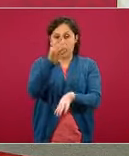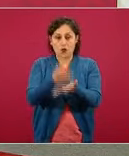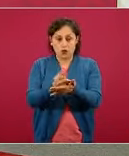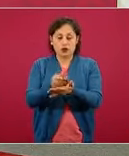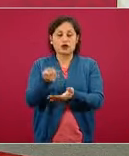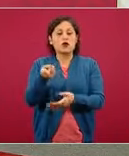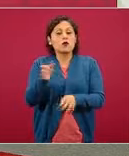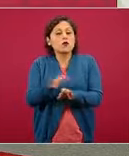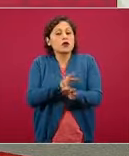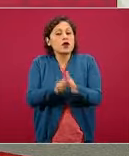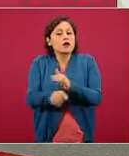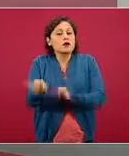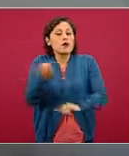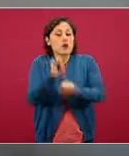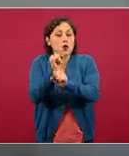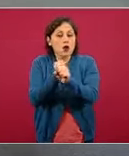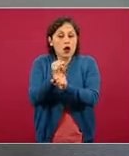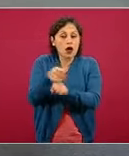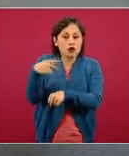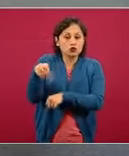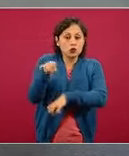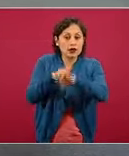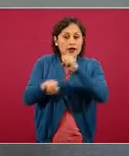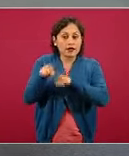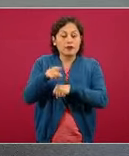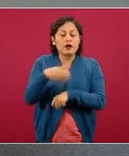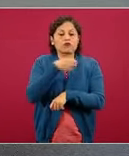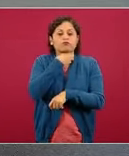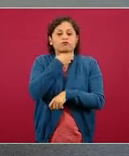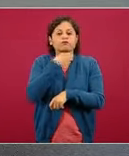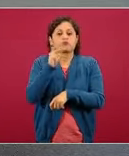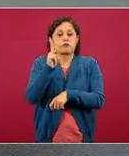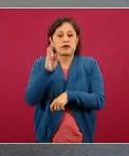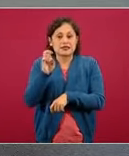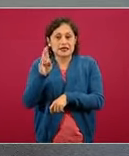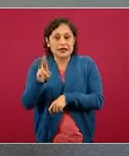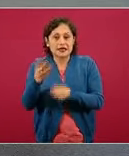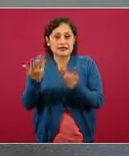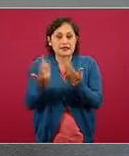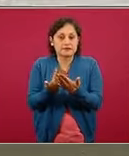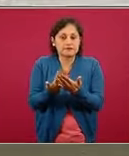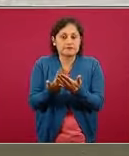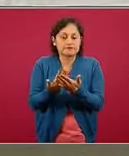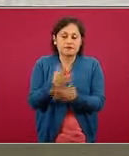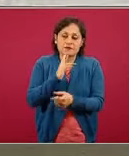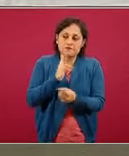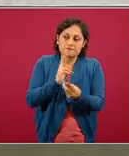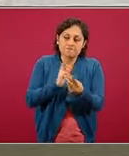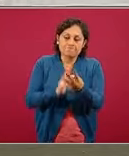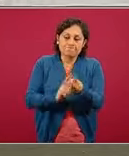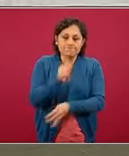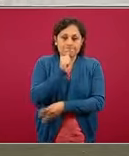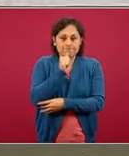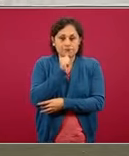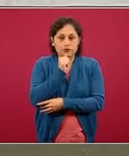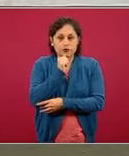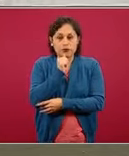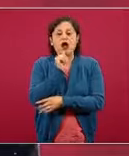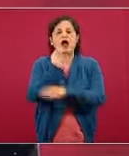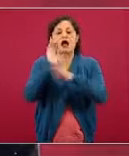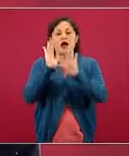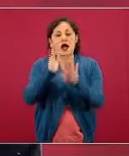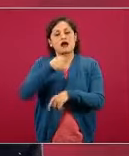que pudieran estar teniendo una saturación importante de pruebas PCR y que están demorando mucho tiempo en otorgar esos